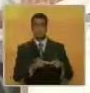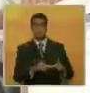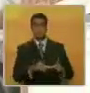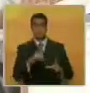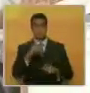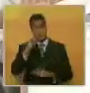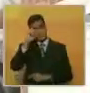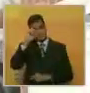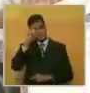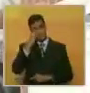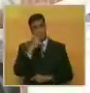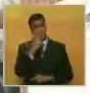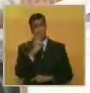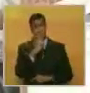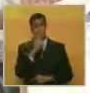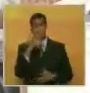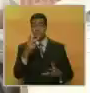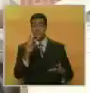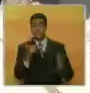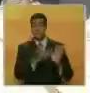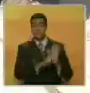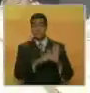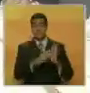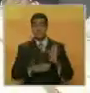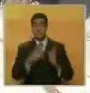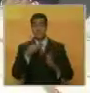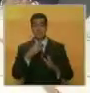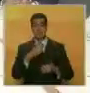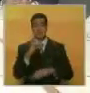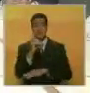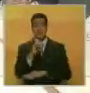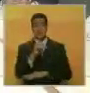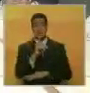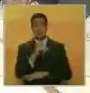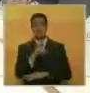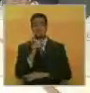consideran la medida es ilegal. Desde el estado Lara, Fiorella Agredo, Noticiero Venevisión.